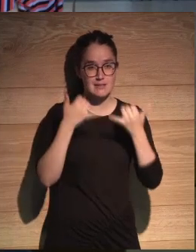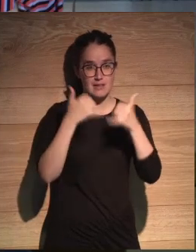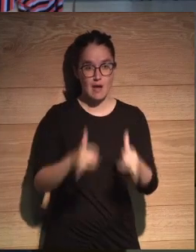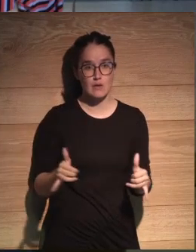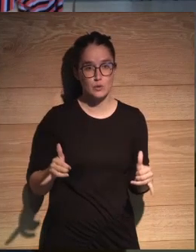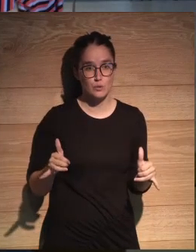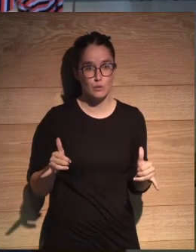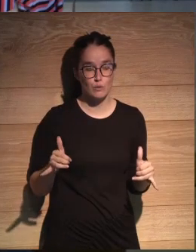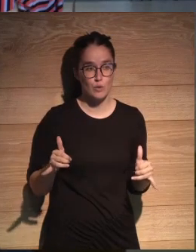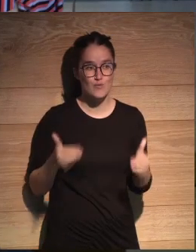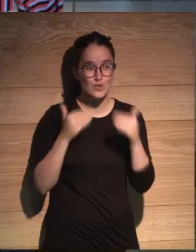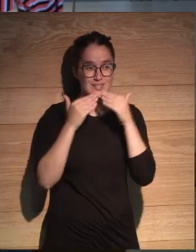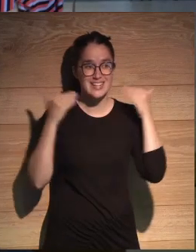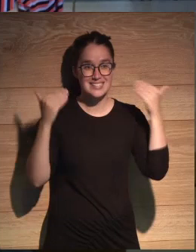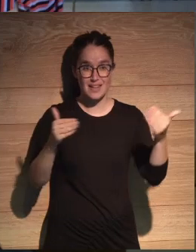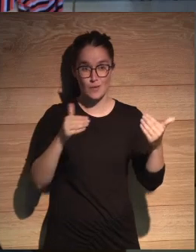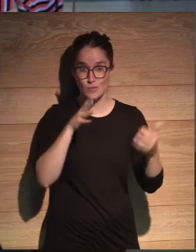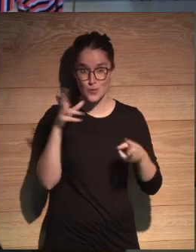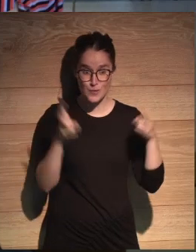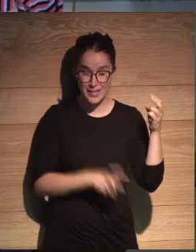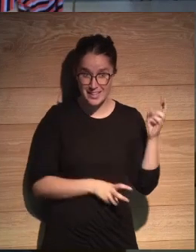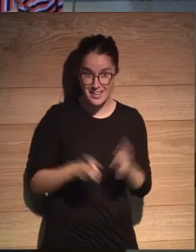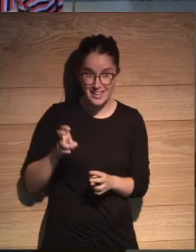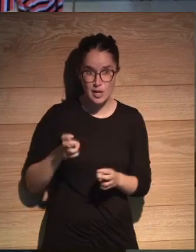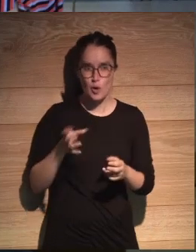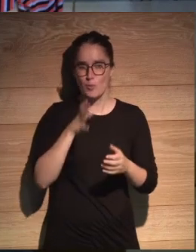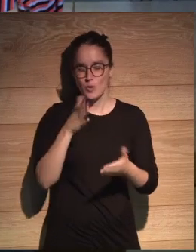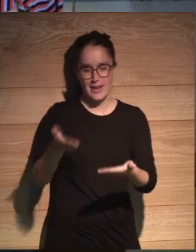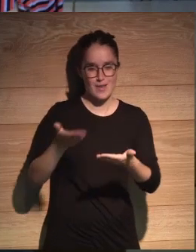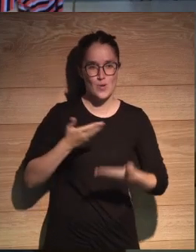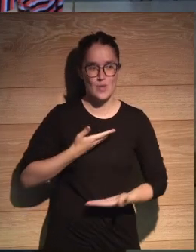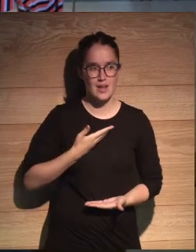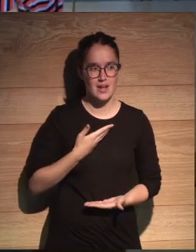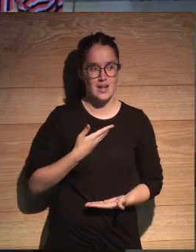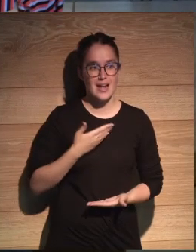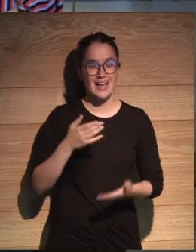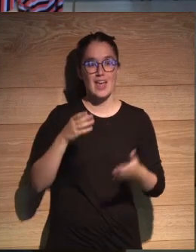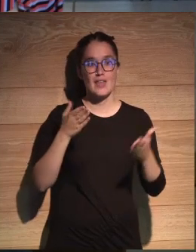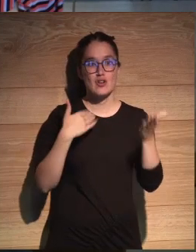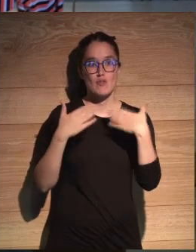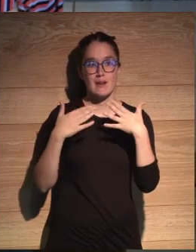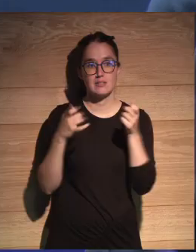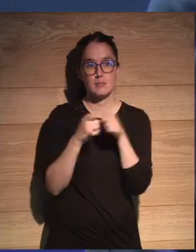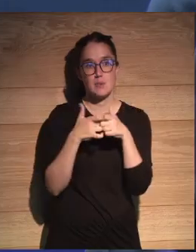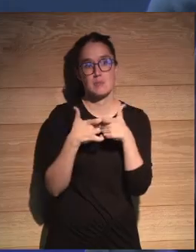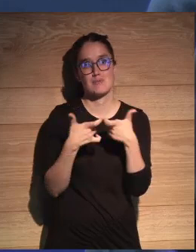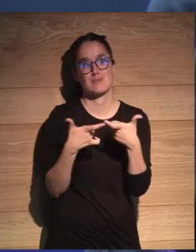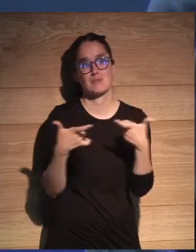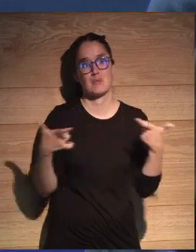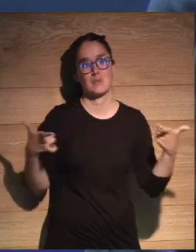acto, muchas gracias por estar con nosotros y por ayudar a que The Conversation siga creciendo